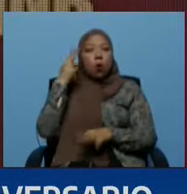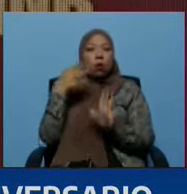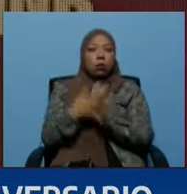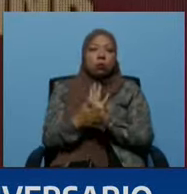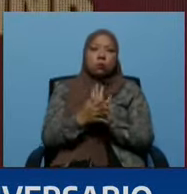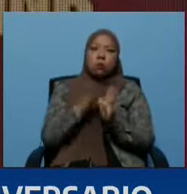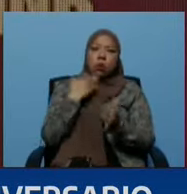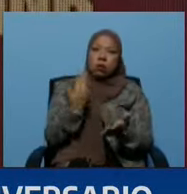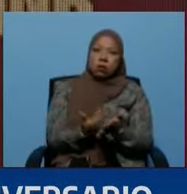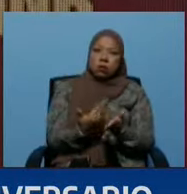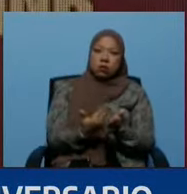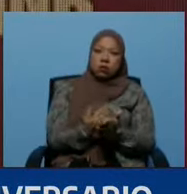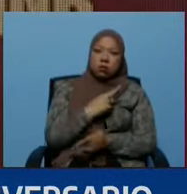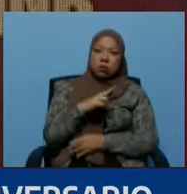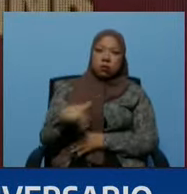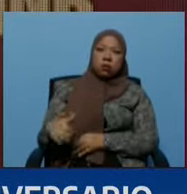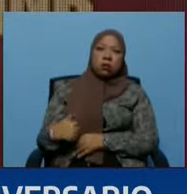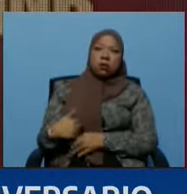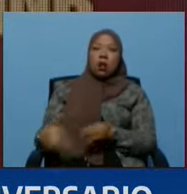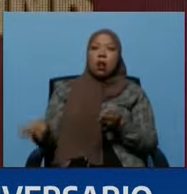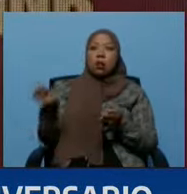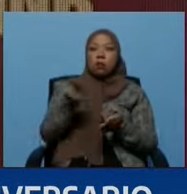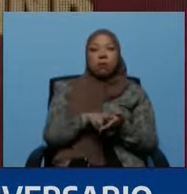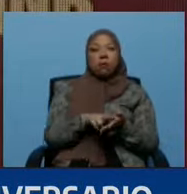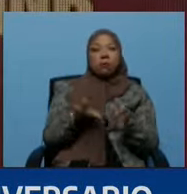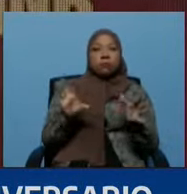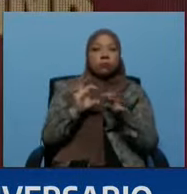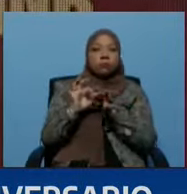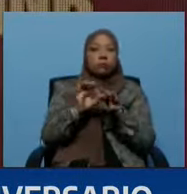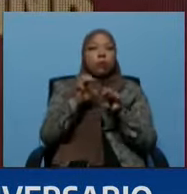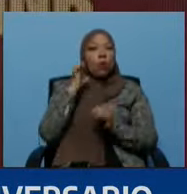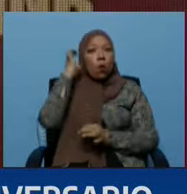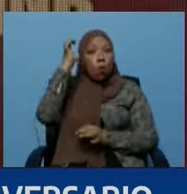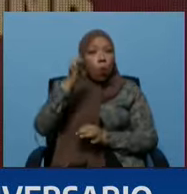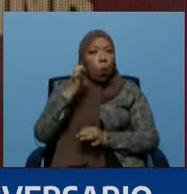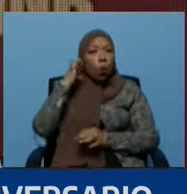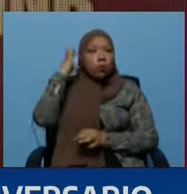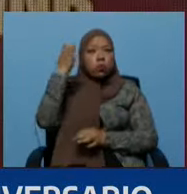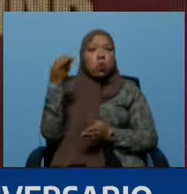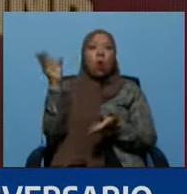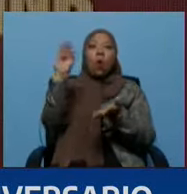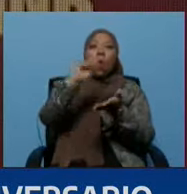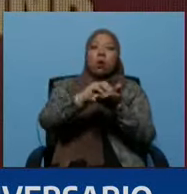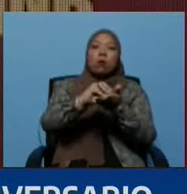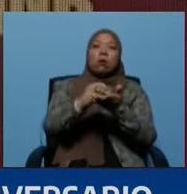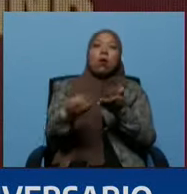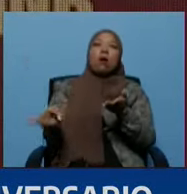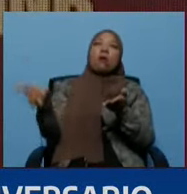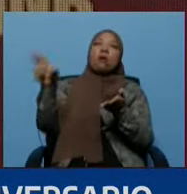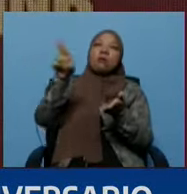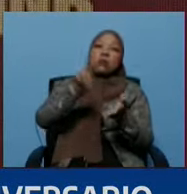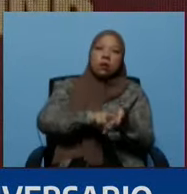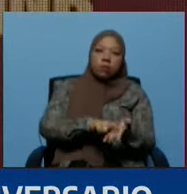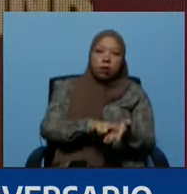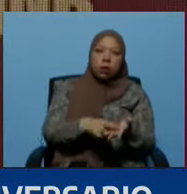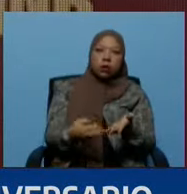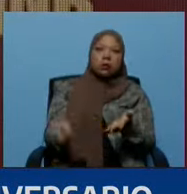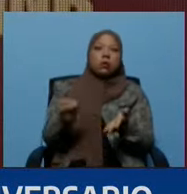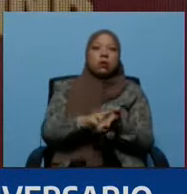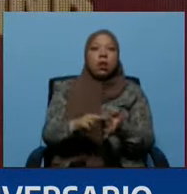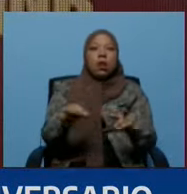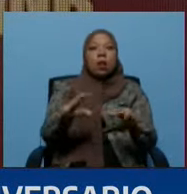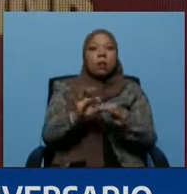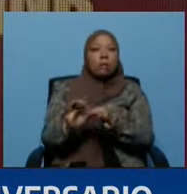testimonios. Y se sigue repitiendo. Y la Unión Europea otra vez saca su cantaleta. La misma